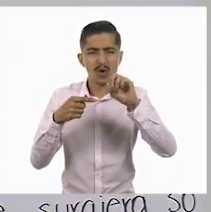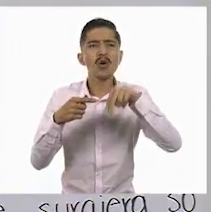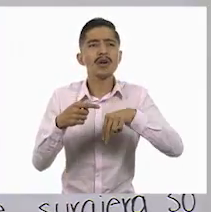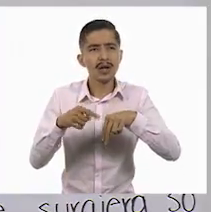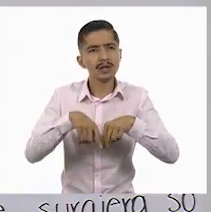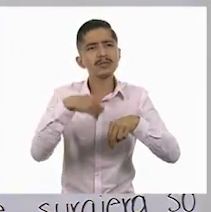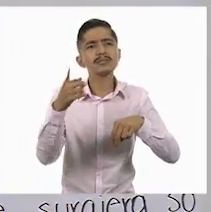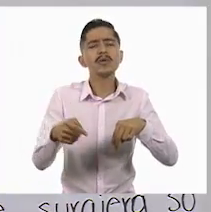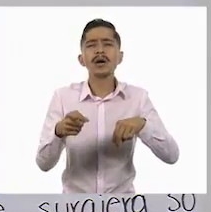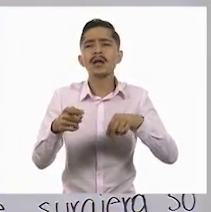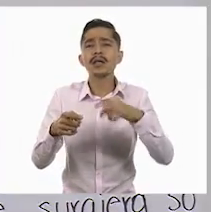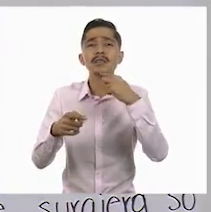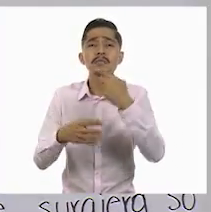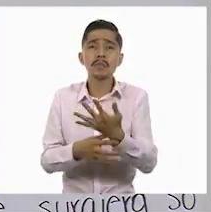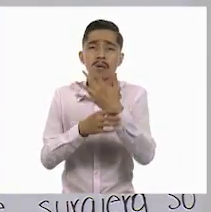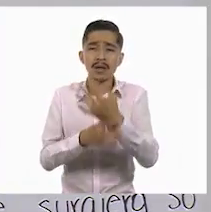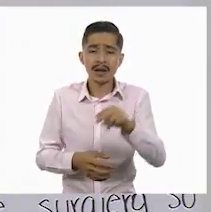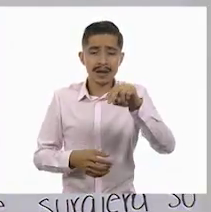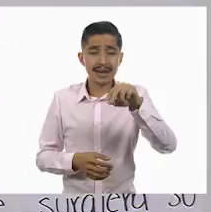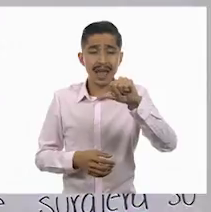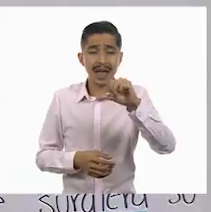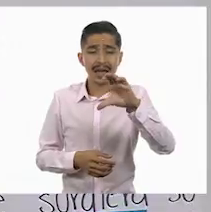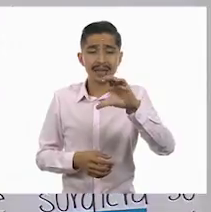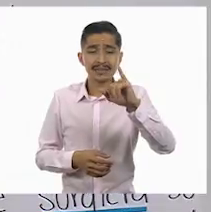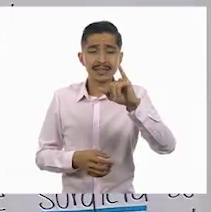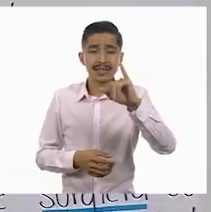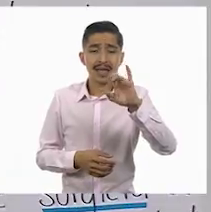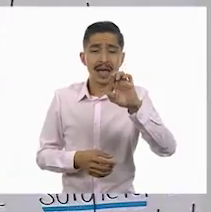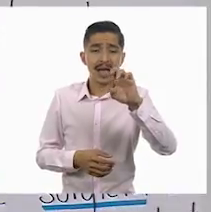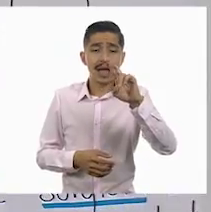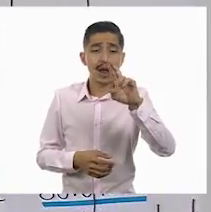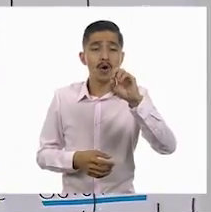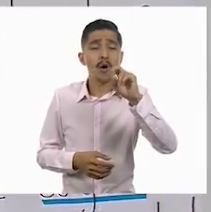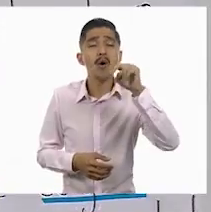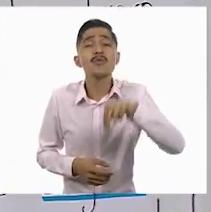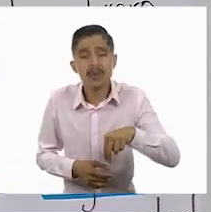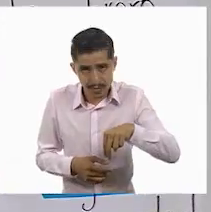Después dice nacieron. Sí.